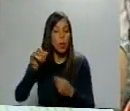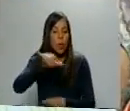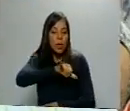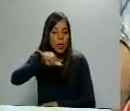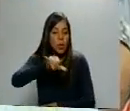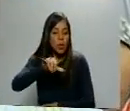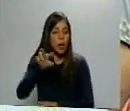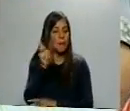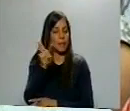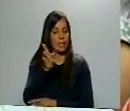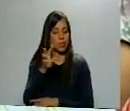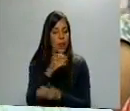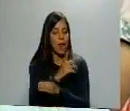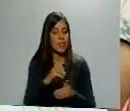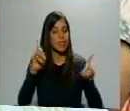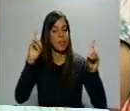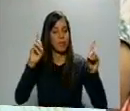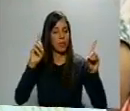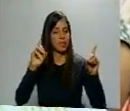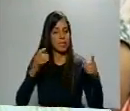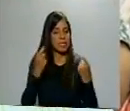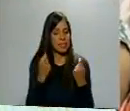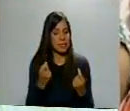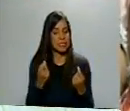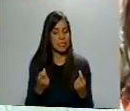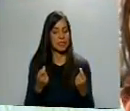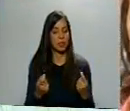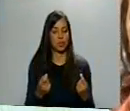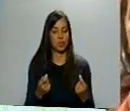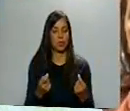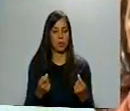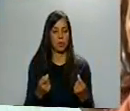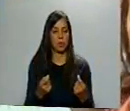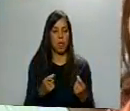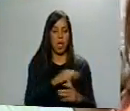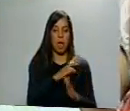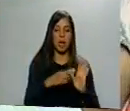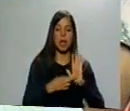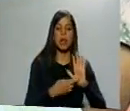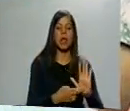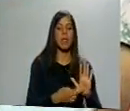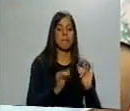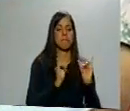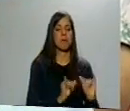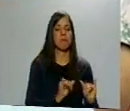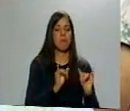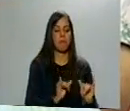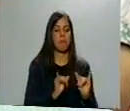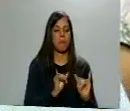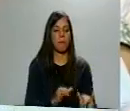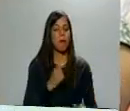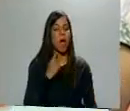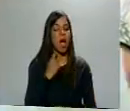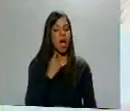democracia que haya trascendido al modelo de democracia representativo. En ninguna parte del mundo, excepto aquí en la